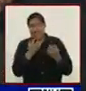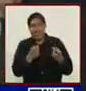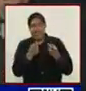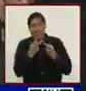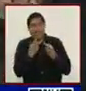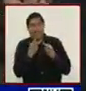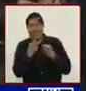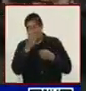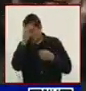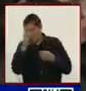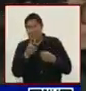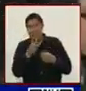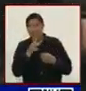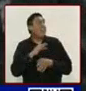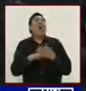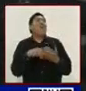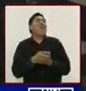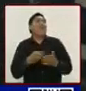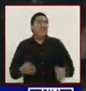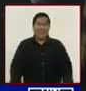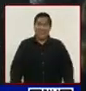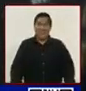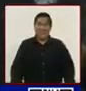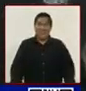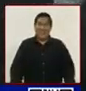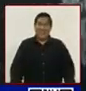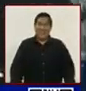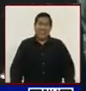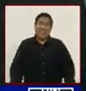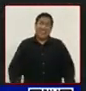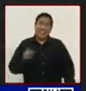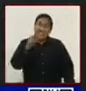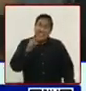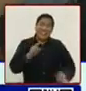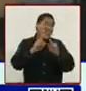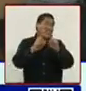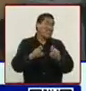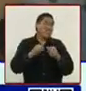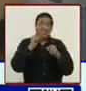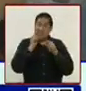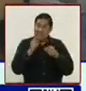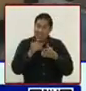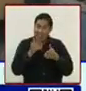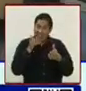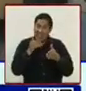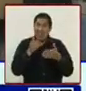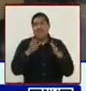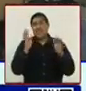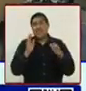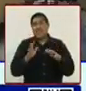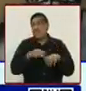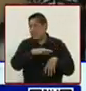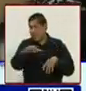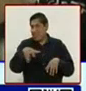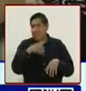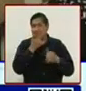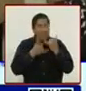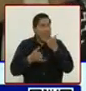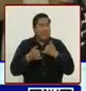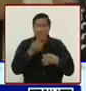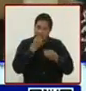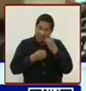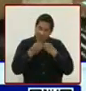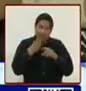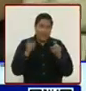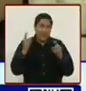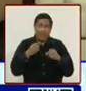regalar hasta gallina, gallito, todo. Eso te iba a preguntar, Héctor, porque tú antes de la móvil ya estabas en el lugar, si habías comido